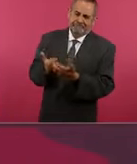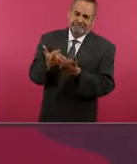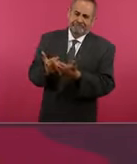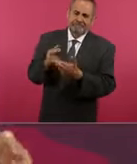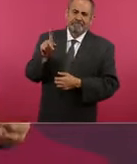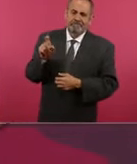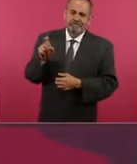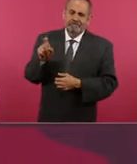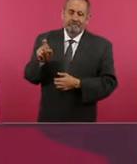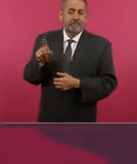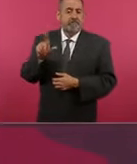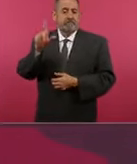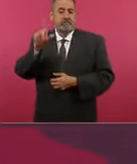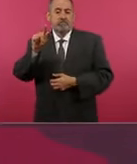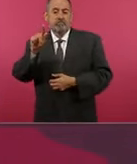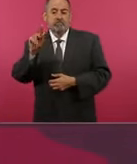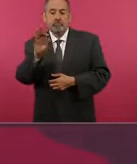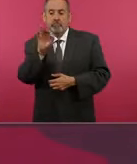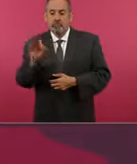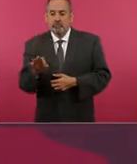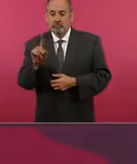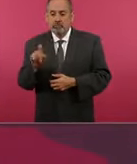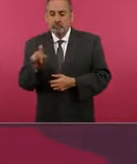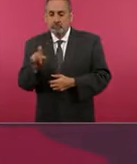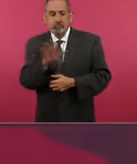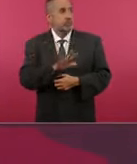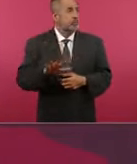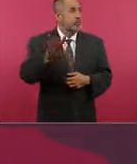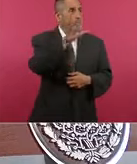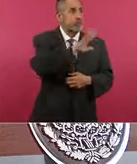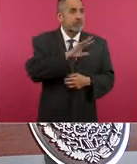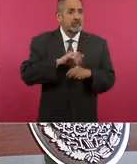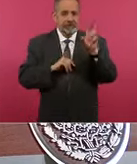En el sureste está el 70% del agua del país.